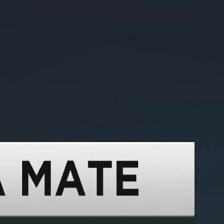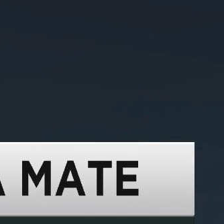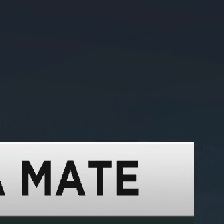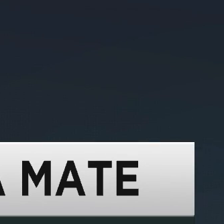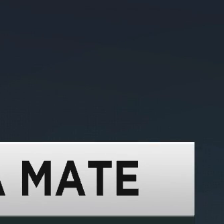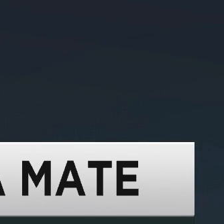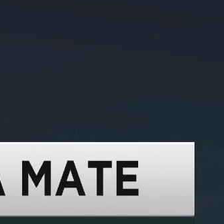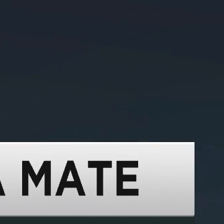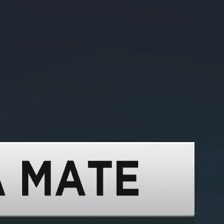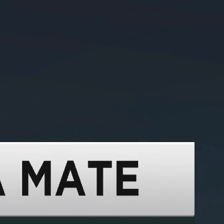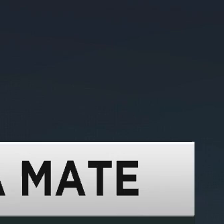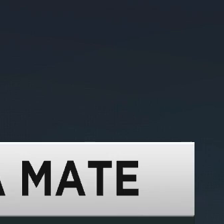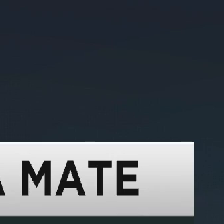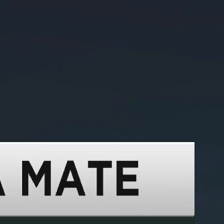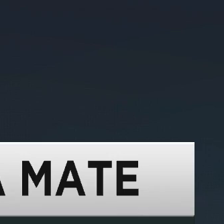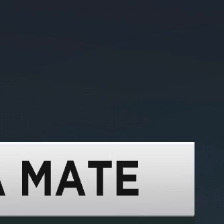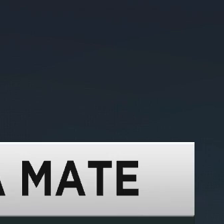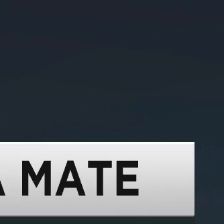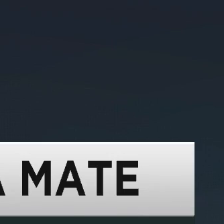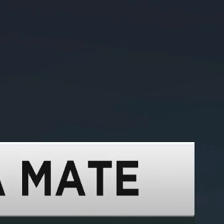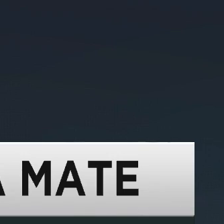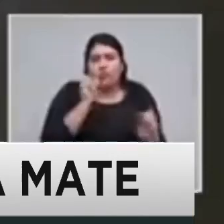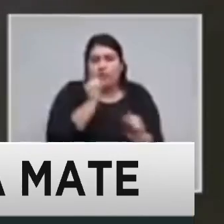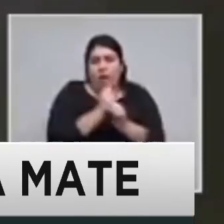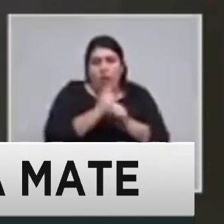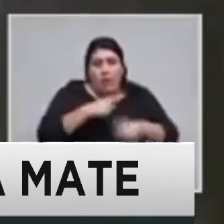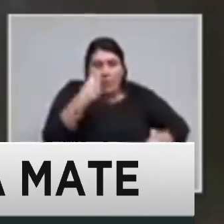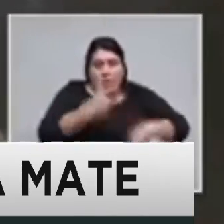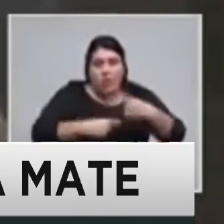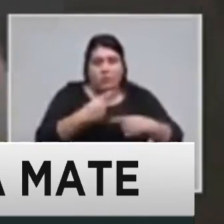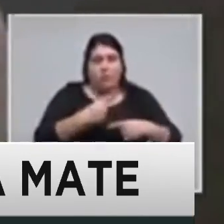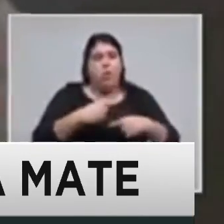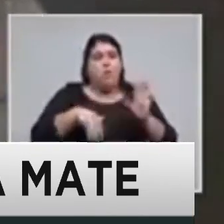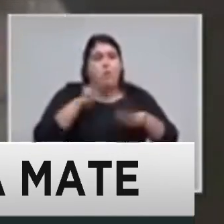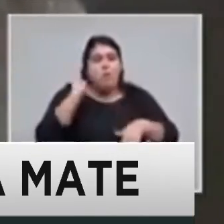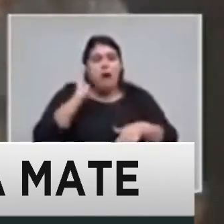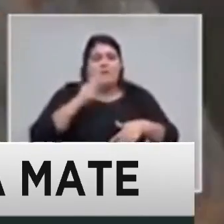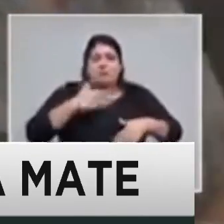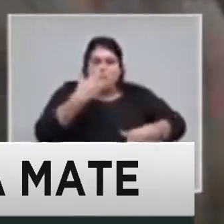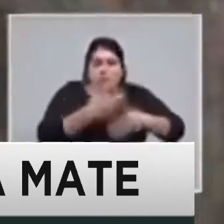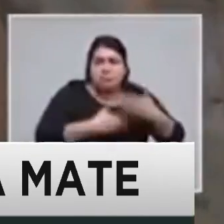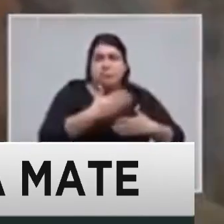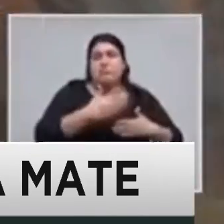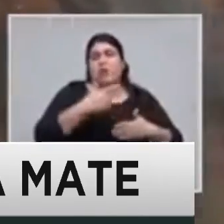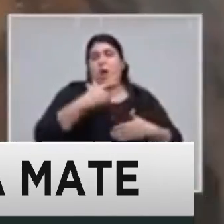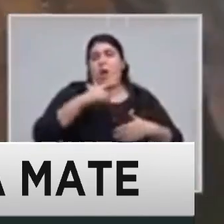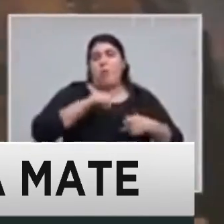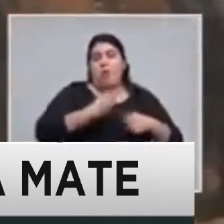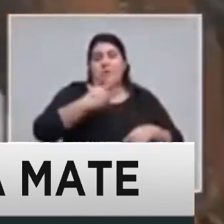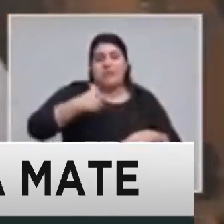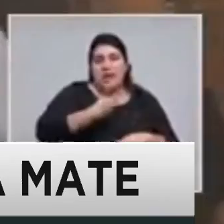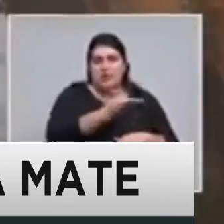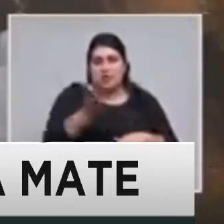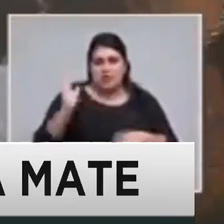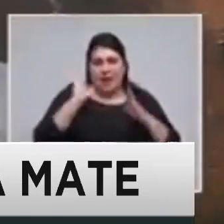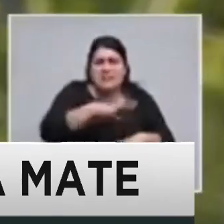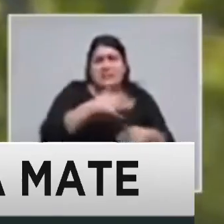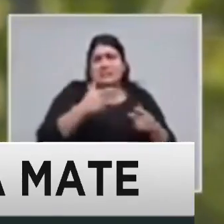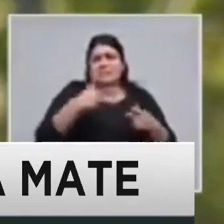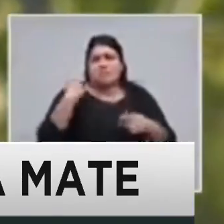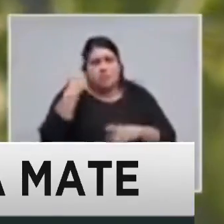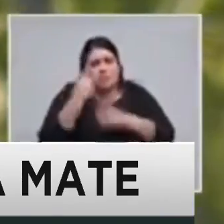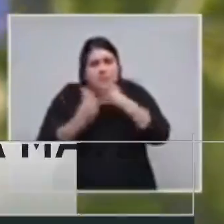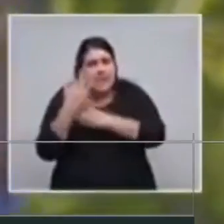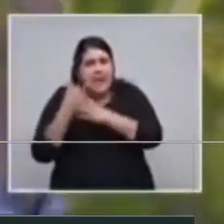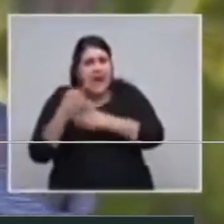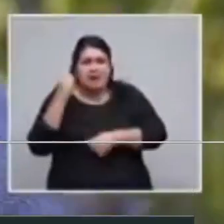boletín oficial, se van a distribuir en bolsas de a kilo. Para invertir políticas sociales en los que menos tienen.